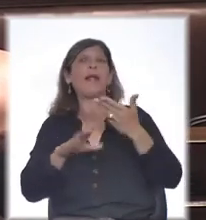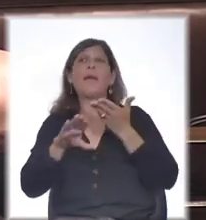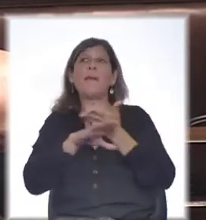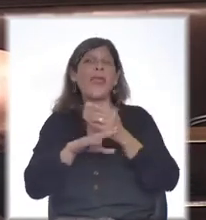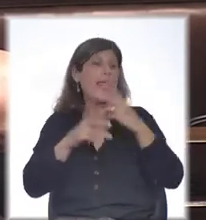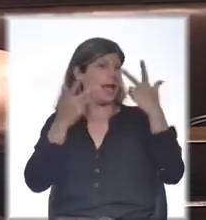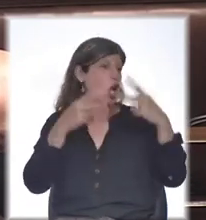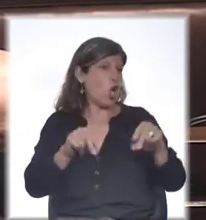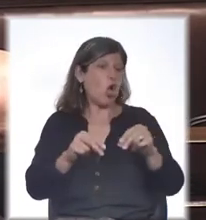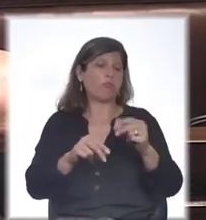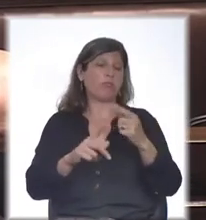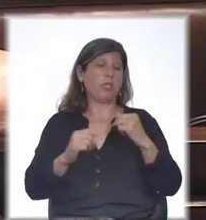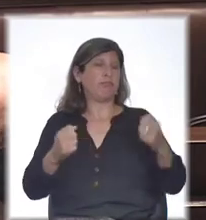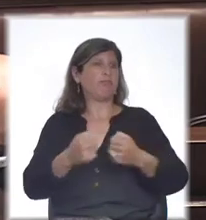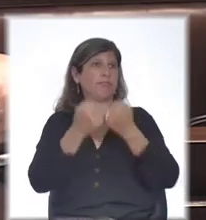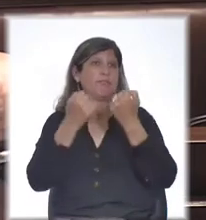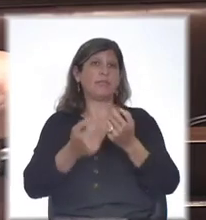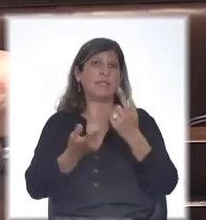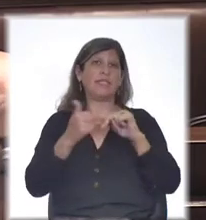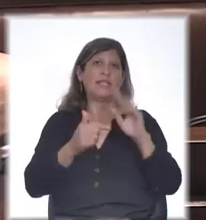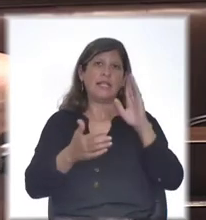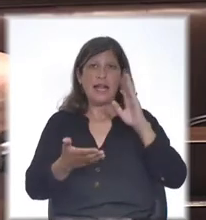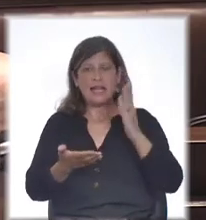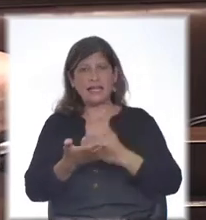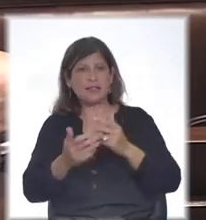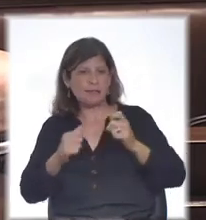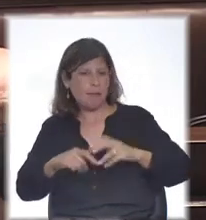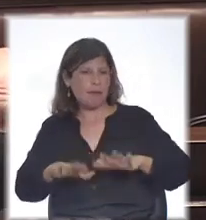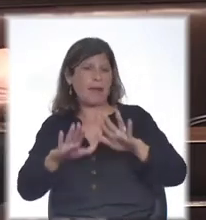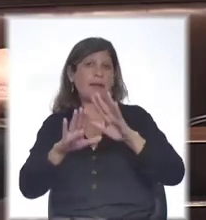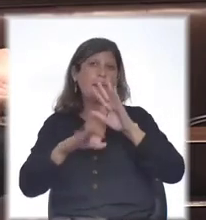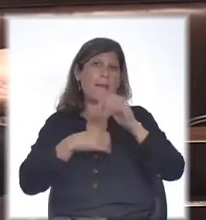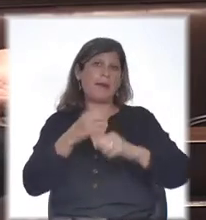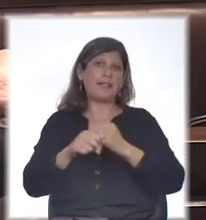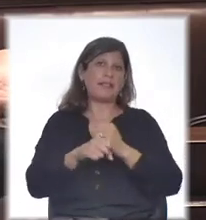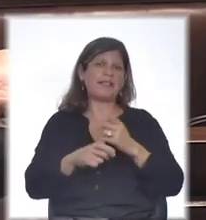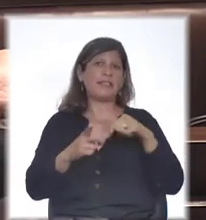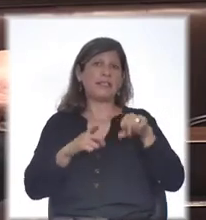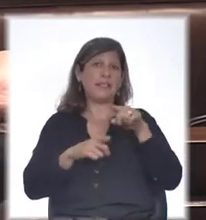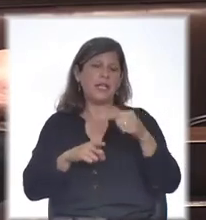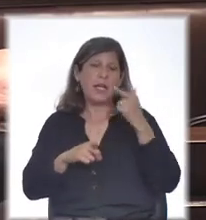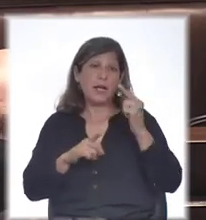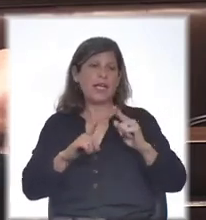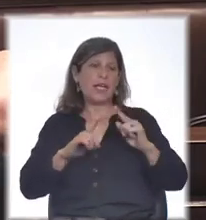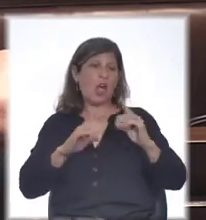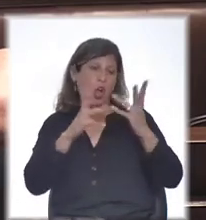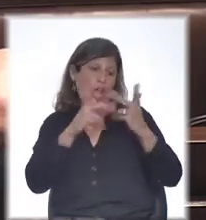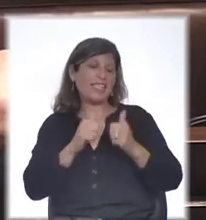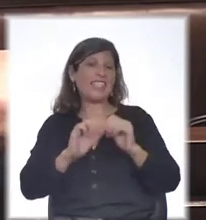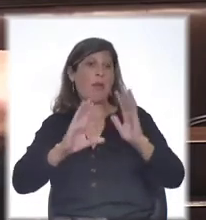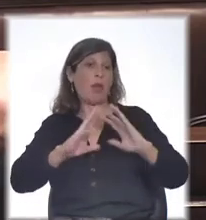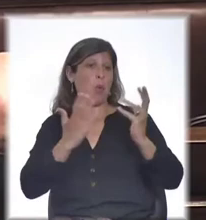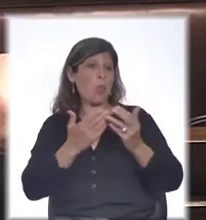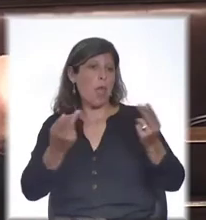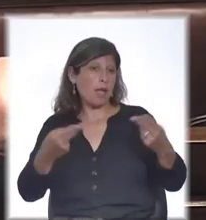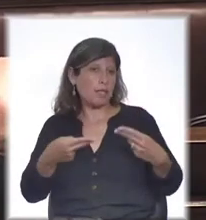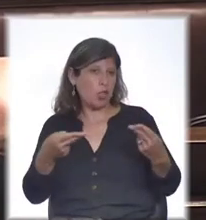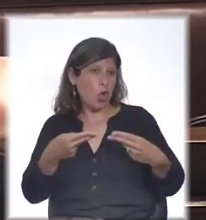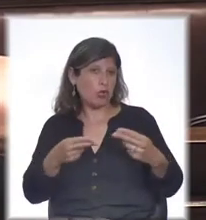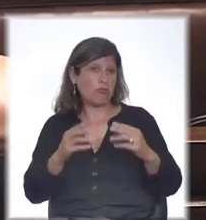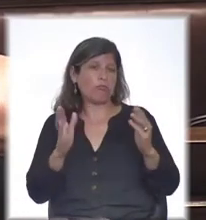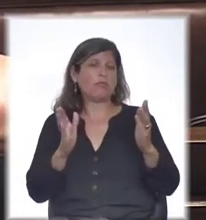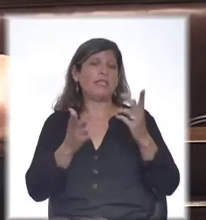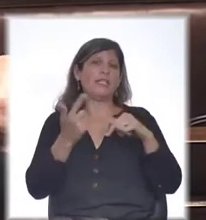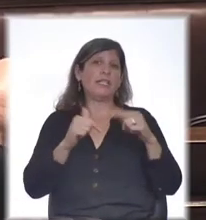volante que tuvo especial impacto. La dictadura preparaba para ese año la realización del denominado Mundialito, certamen del que participaban todas